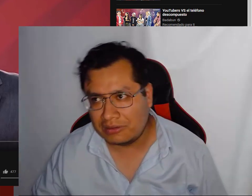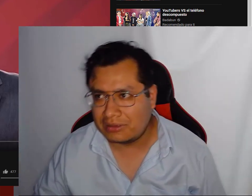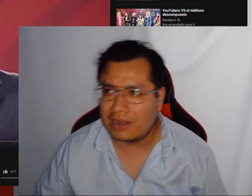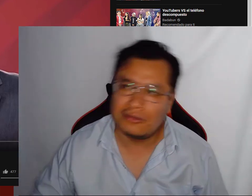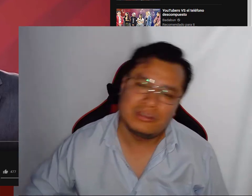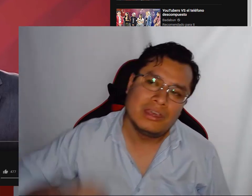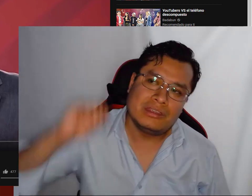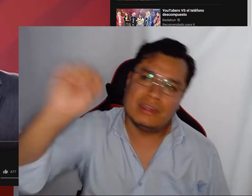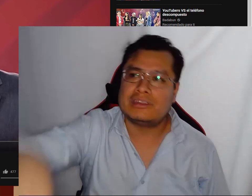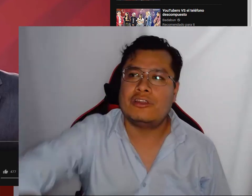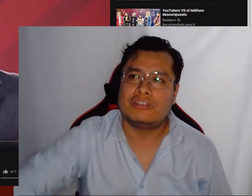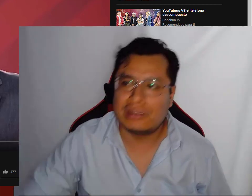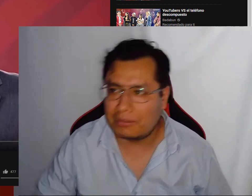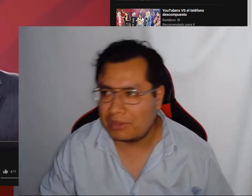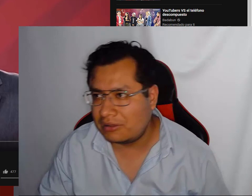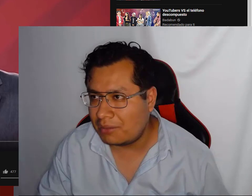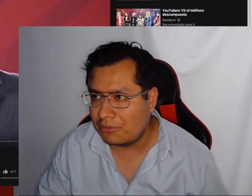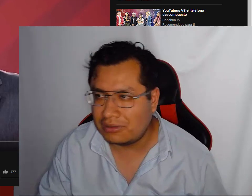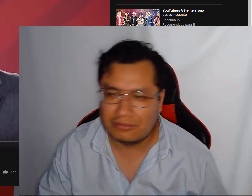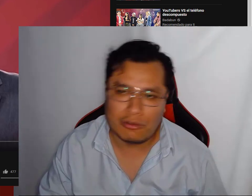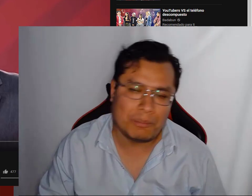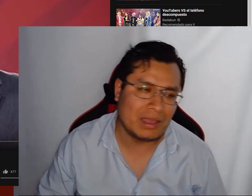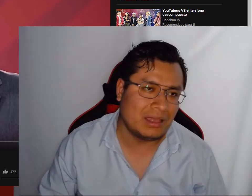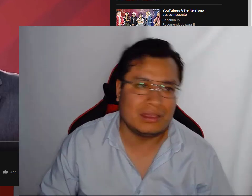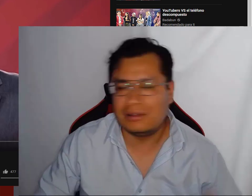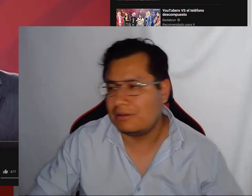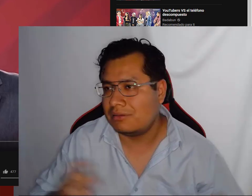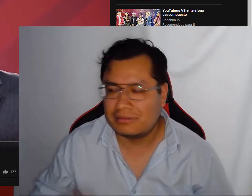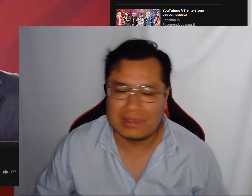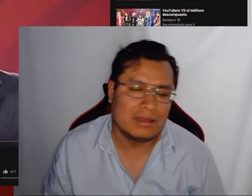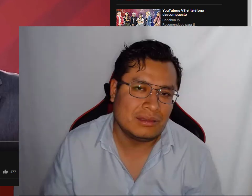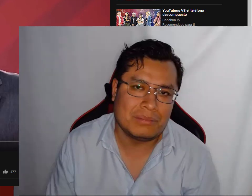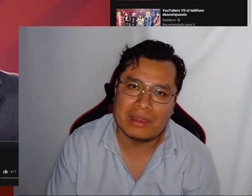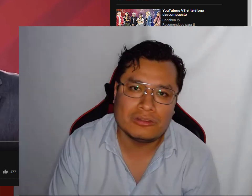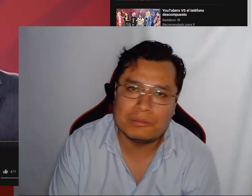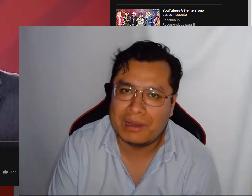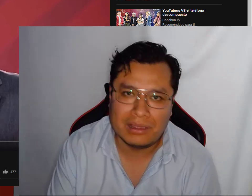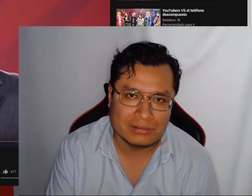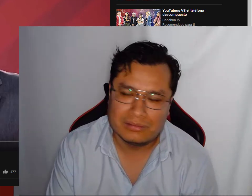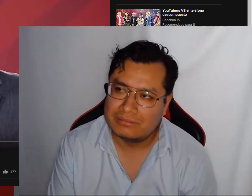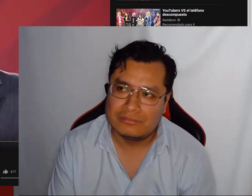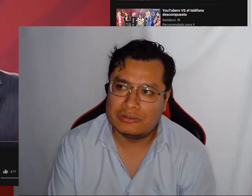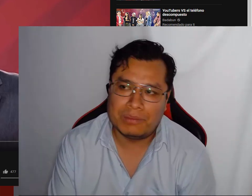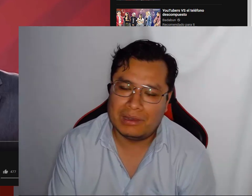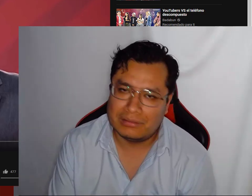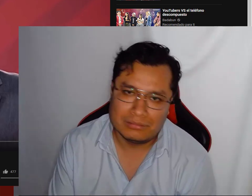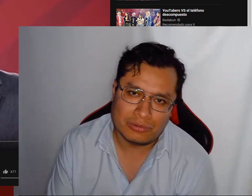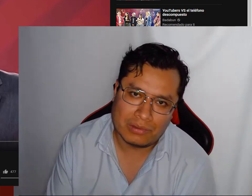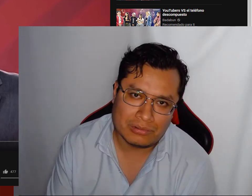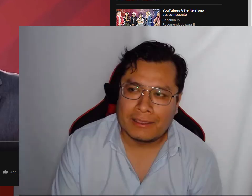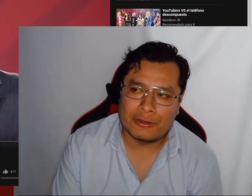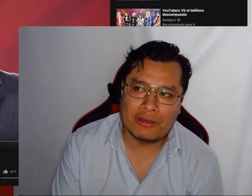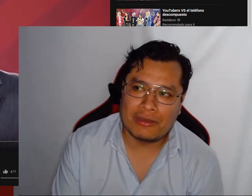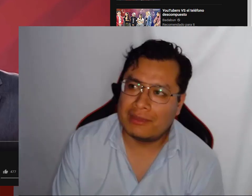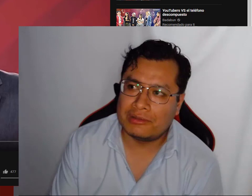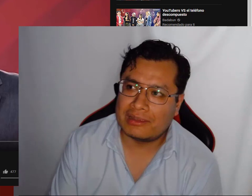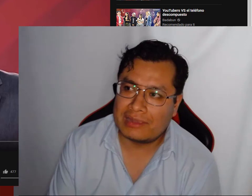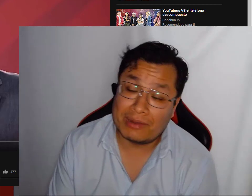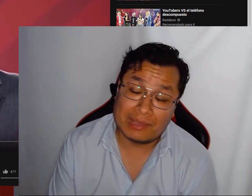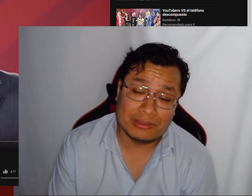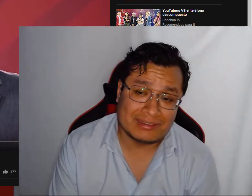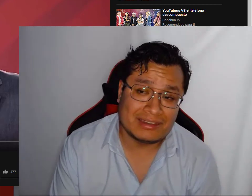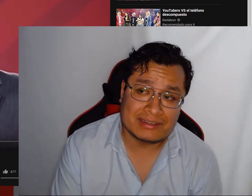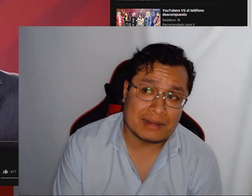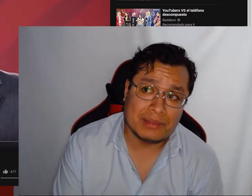los universitarios y es que los que también estamos en nueva pena en verdad no se peleen no se peleen por favor creo que lo que